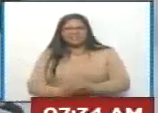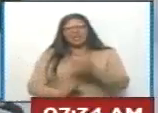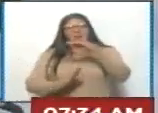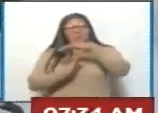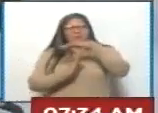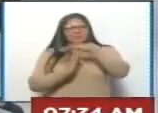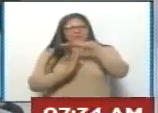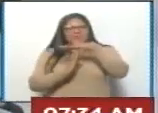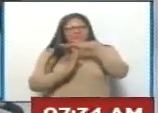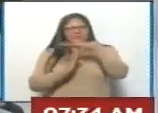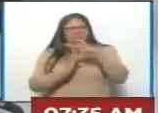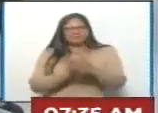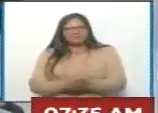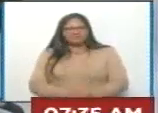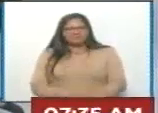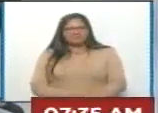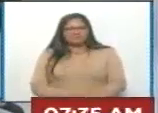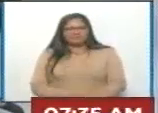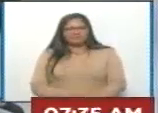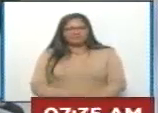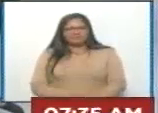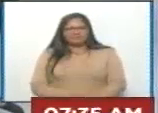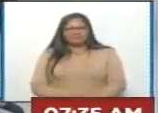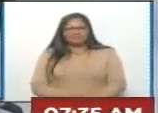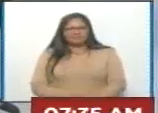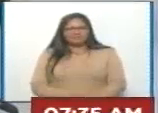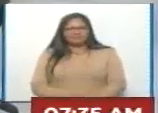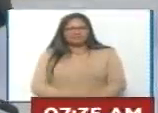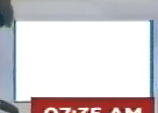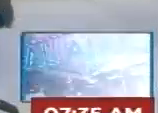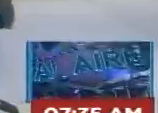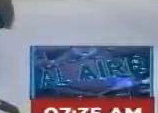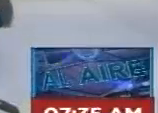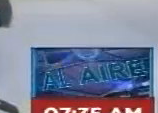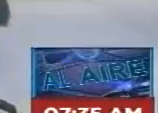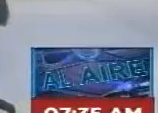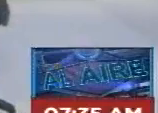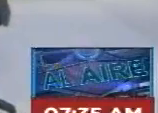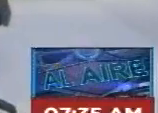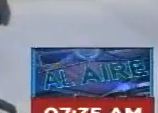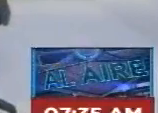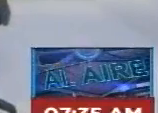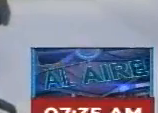hay. Adelante. ¿Hay o no hay? Ya venimos. ¡Sabroso! ¡Sabroso!